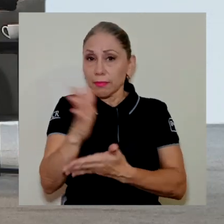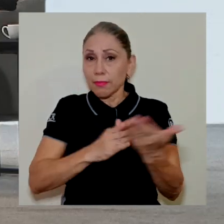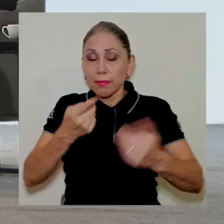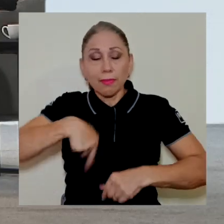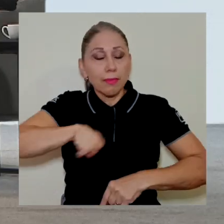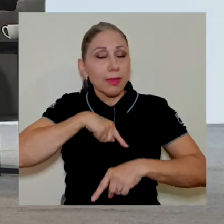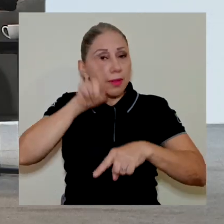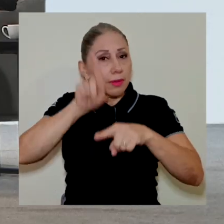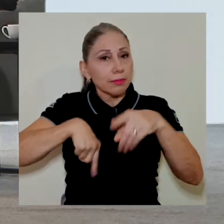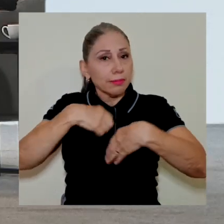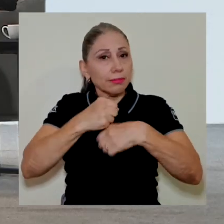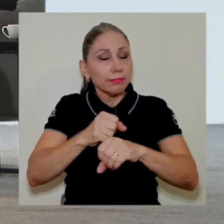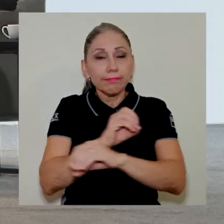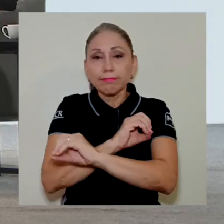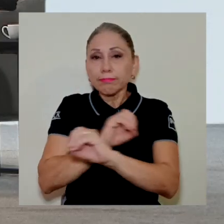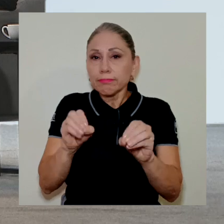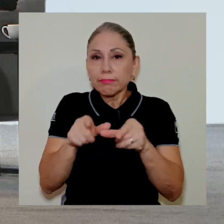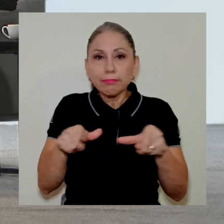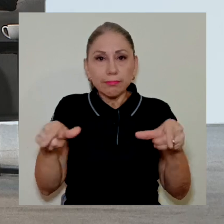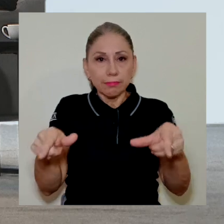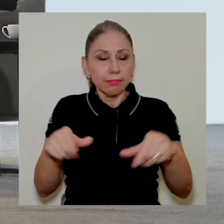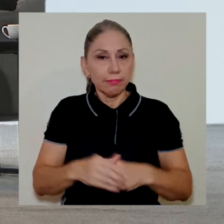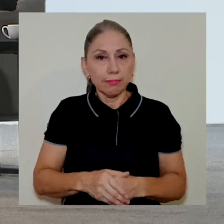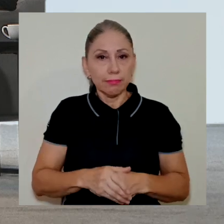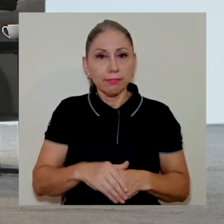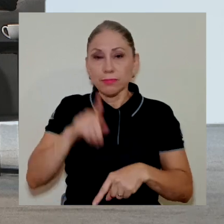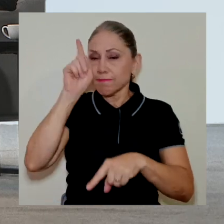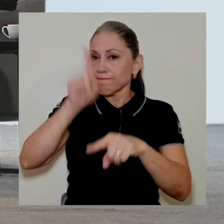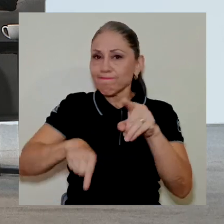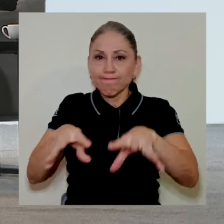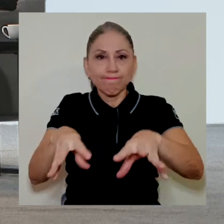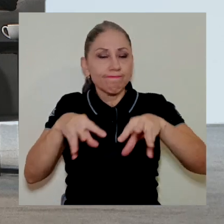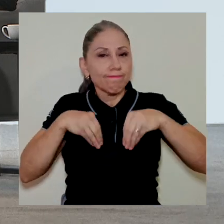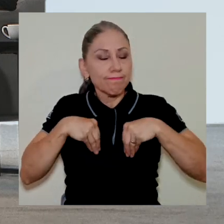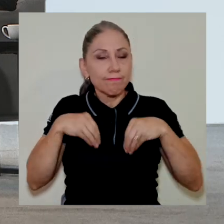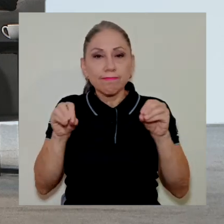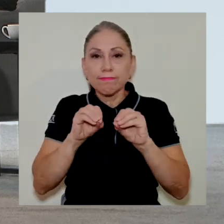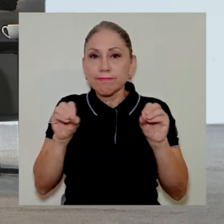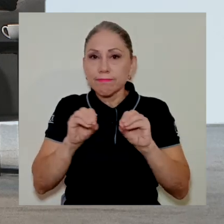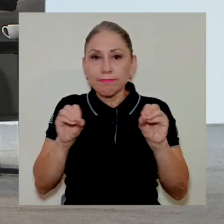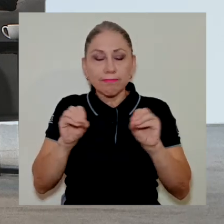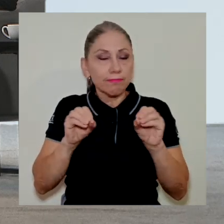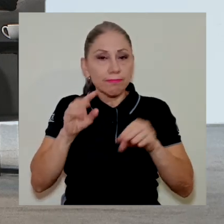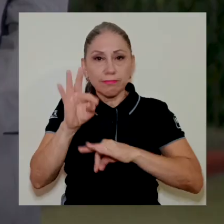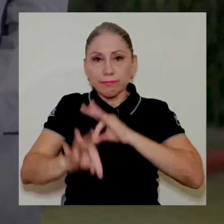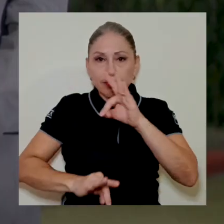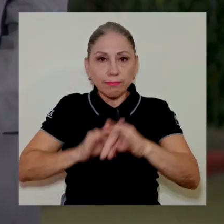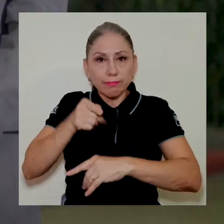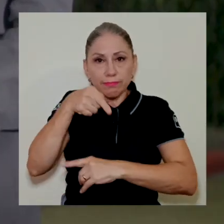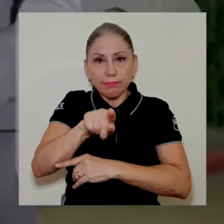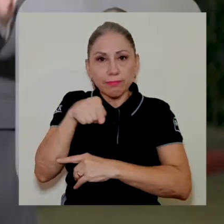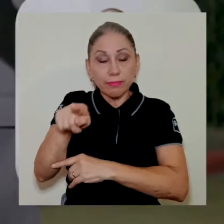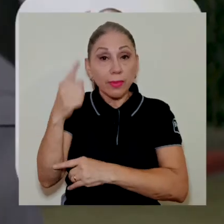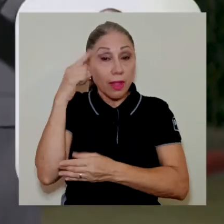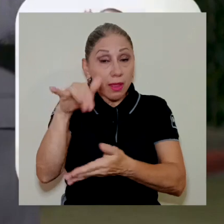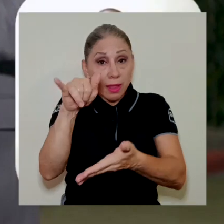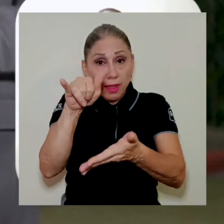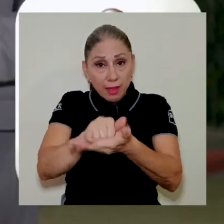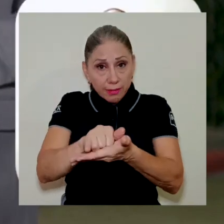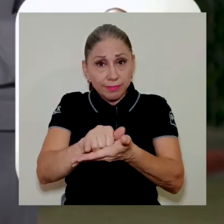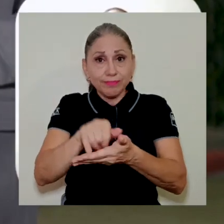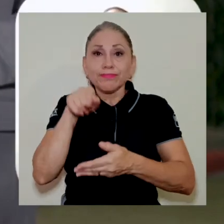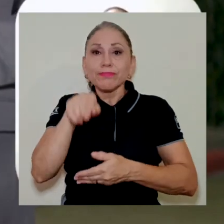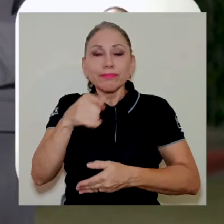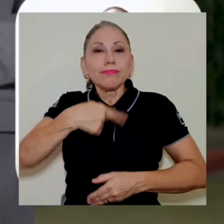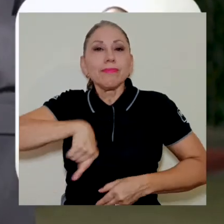algo que no podemos hacer en ningún tipo de espacio, ¿verdad? No podemos aceptar ningún tipo de violencia, porque eso es lo que